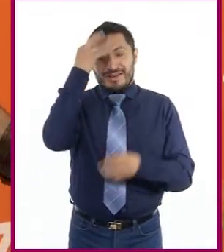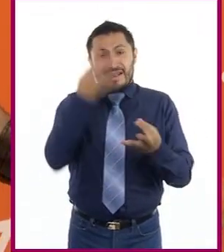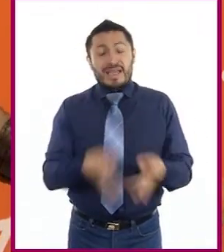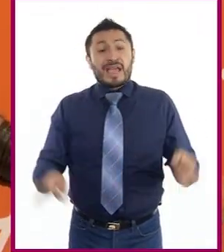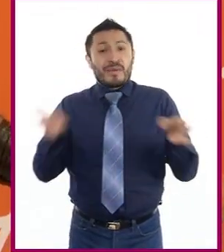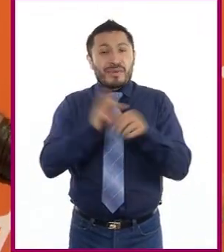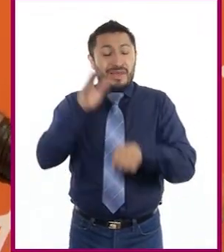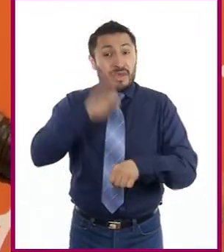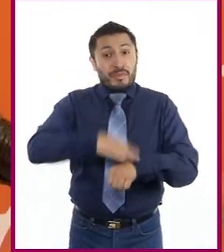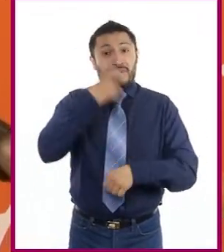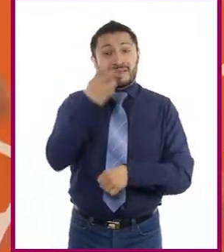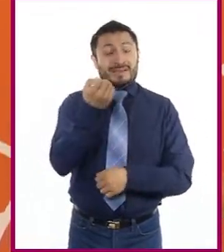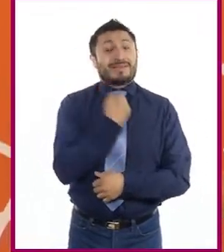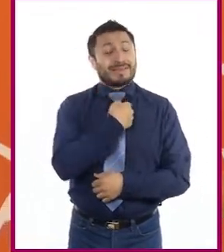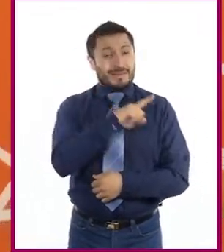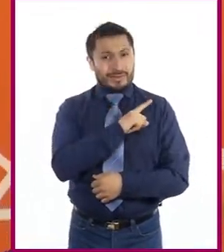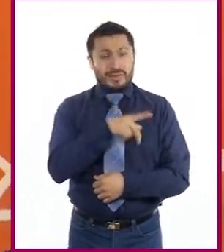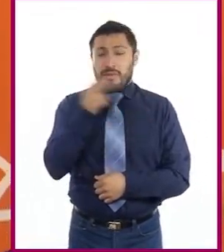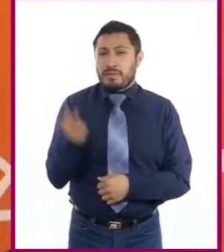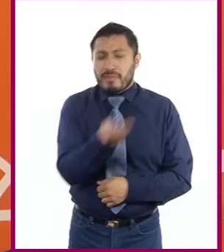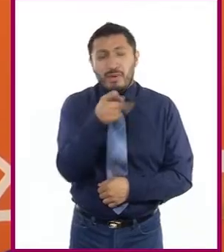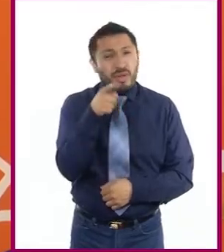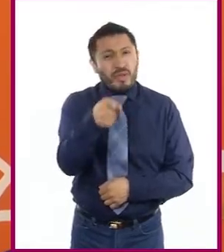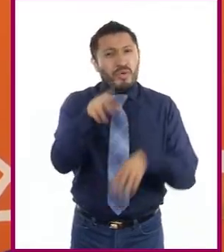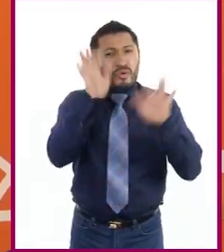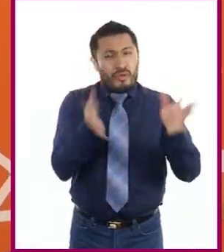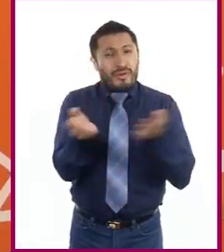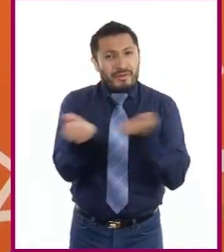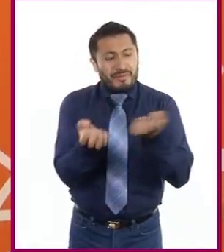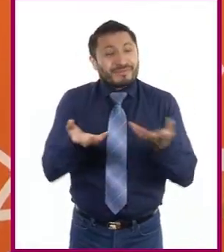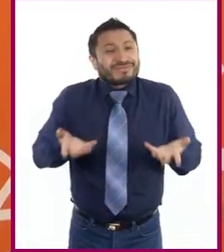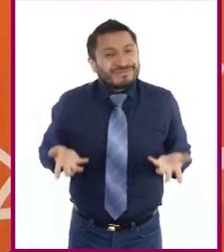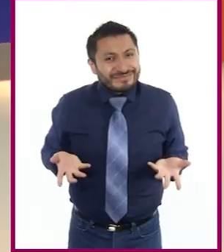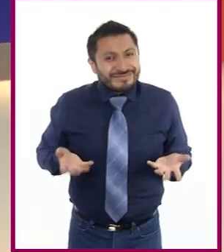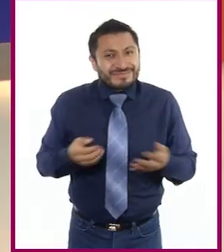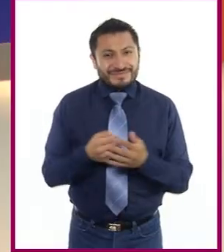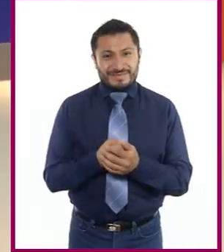primero. Además, ¿ya hicieron algo de ejercicio?